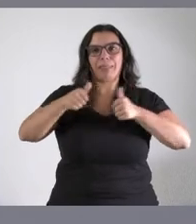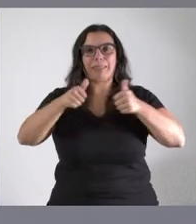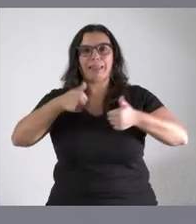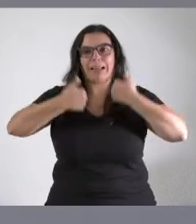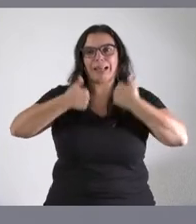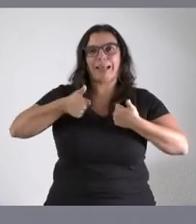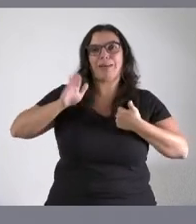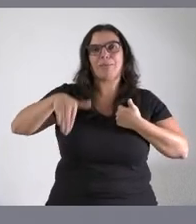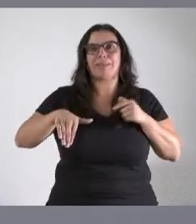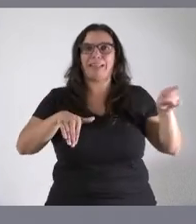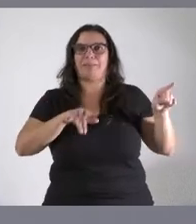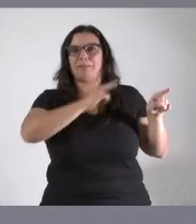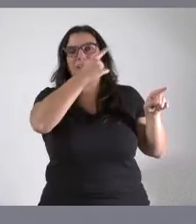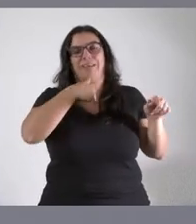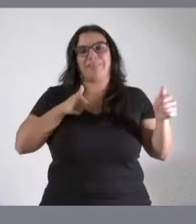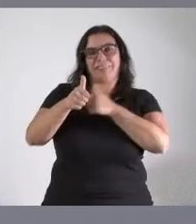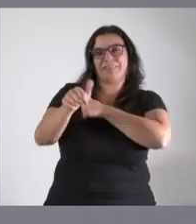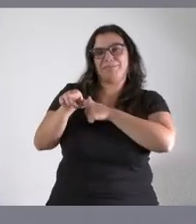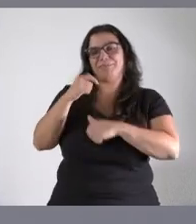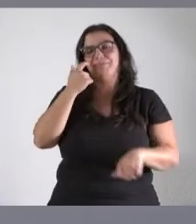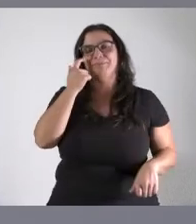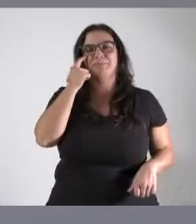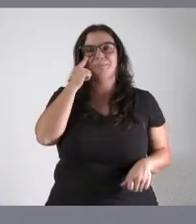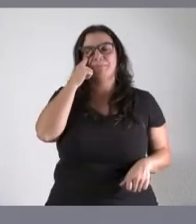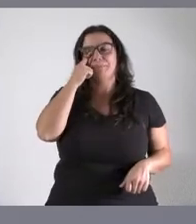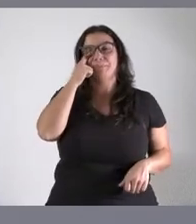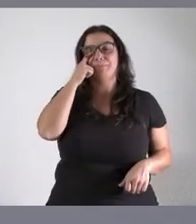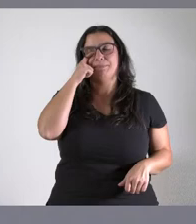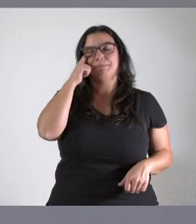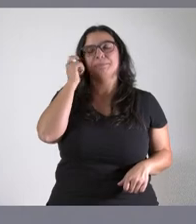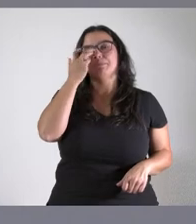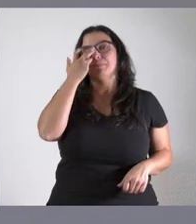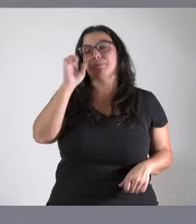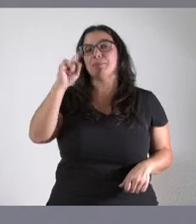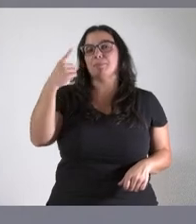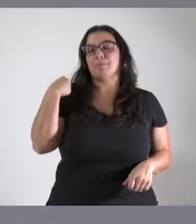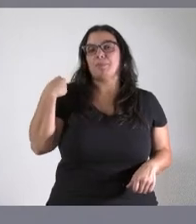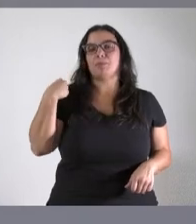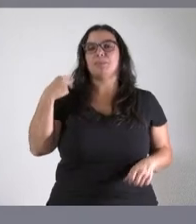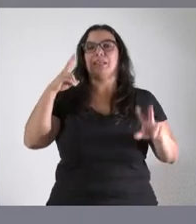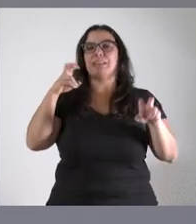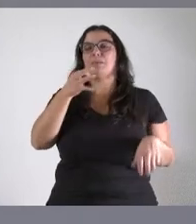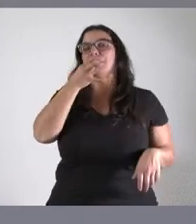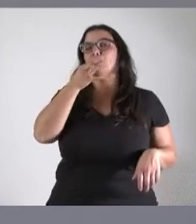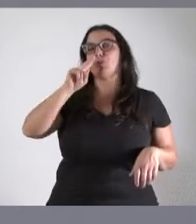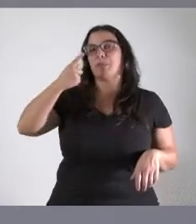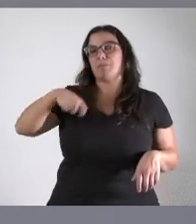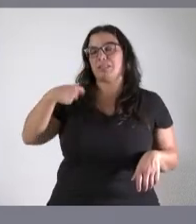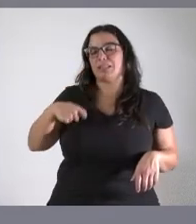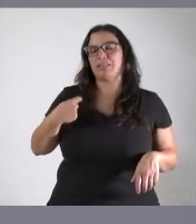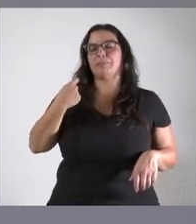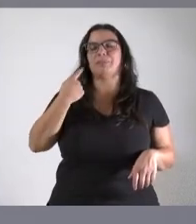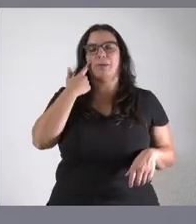sale adelante Habla ahora Bueno me preguntaban sobre el primer aspecto de las palabras del vicepresidente dos cuestiones